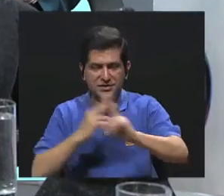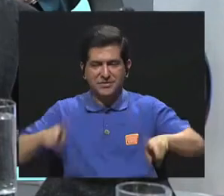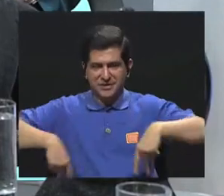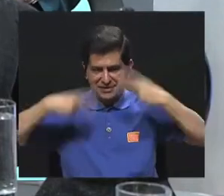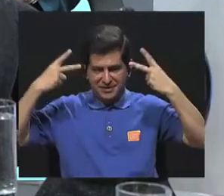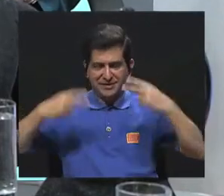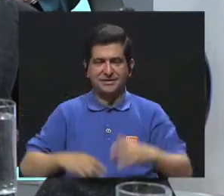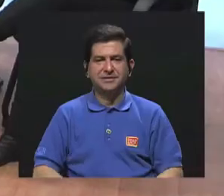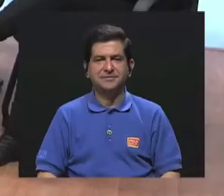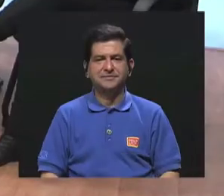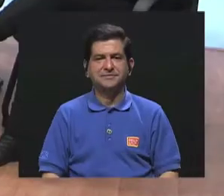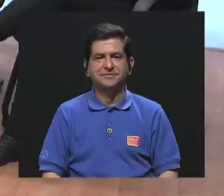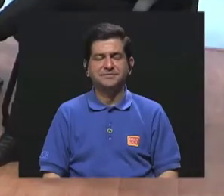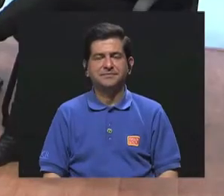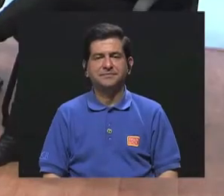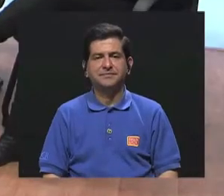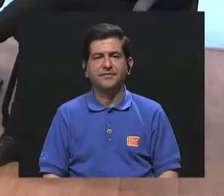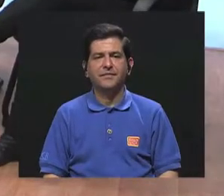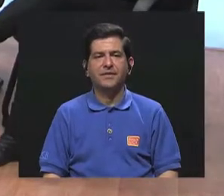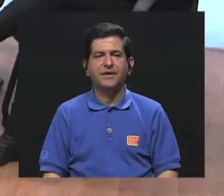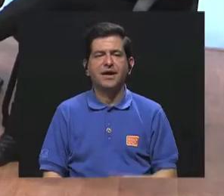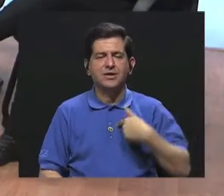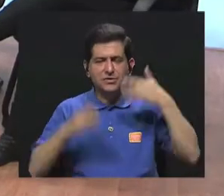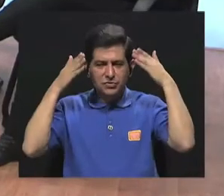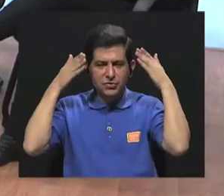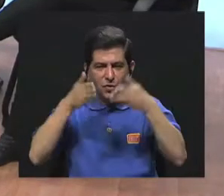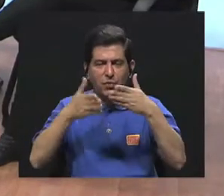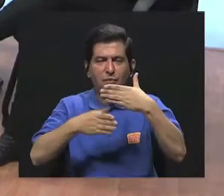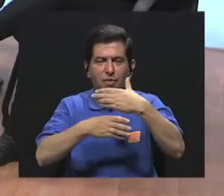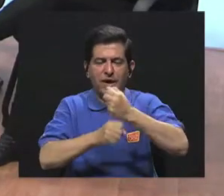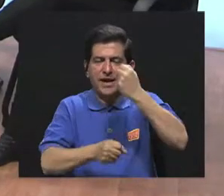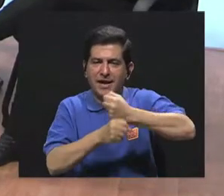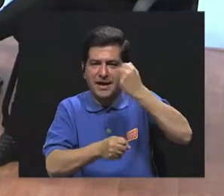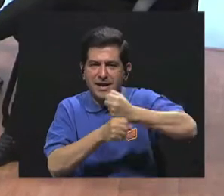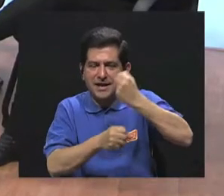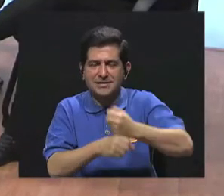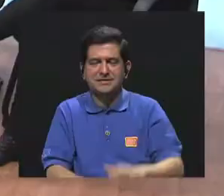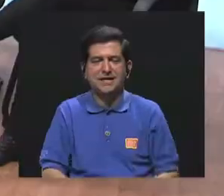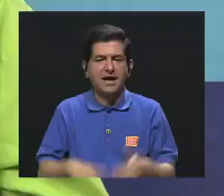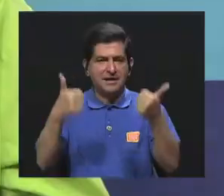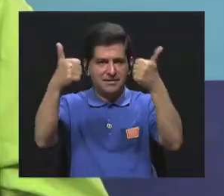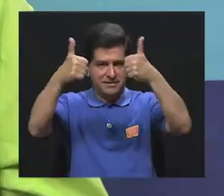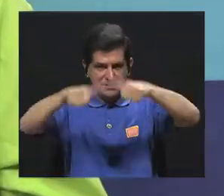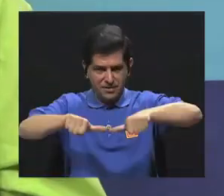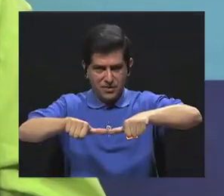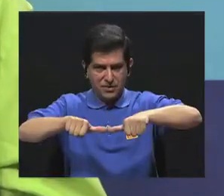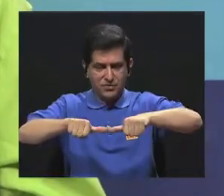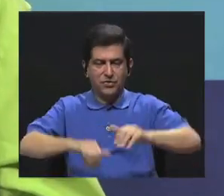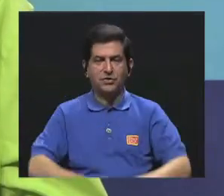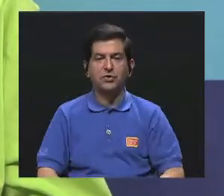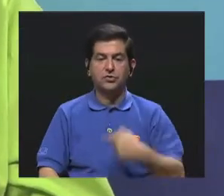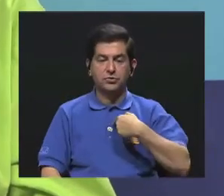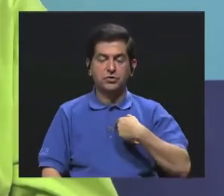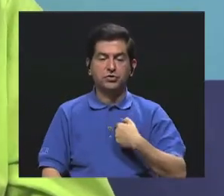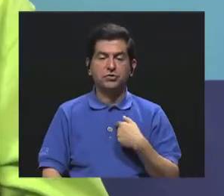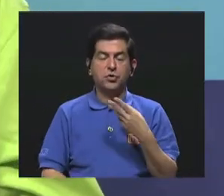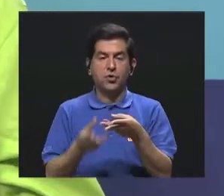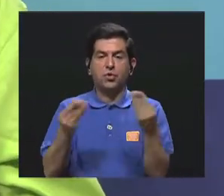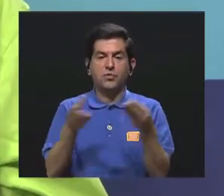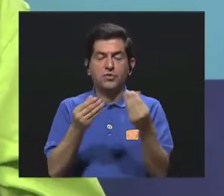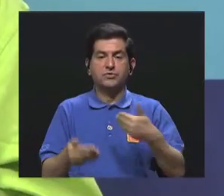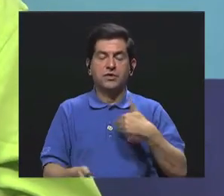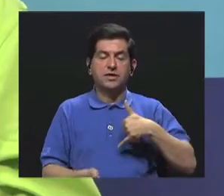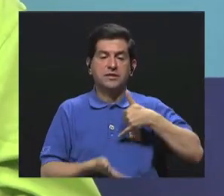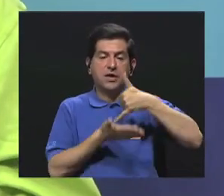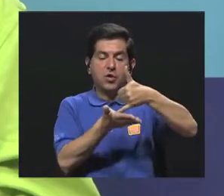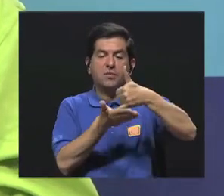limitación. Me concentro un poco en la realización. Coincido con ustedes en que si yo hiciera una producción y